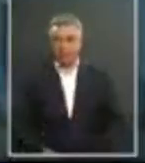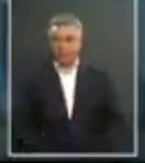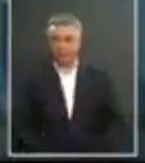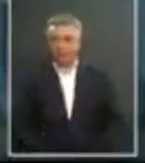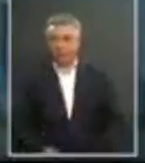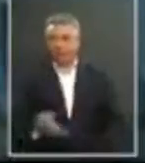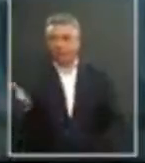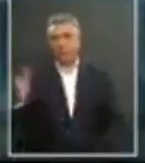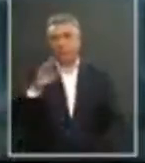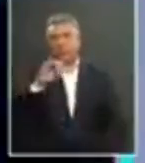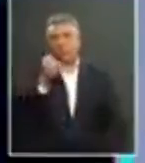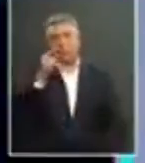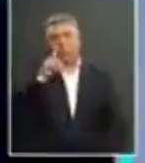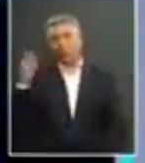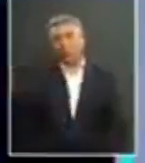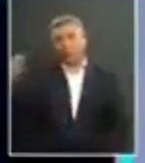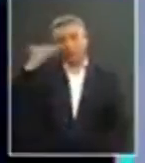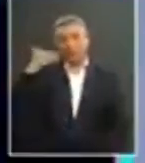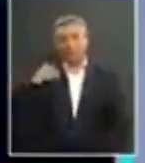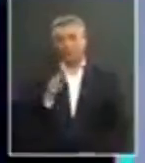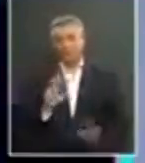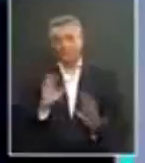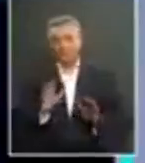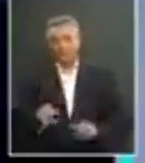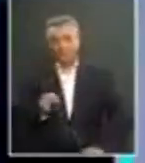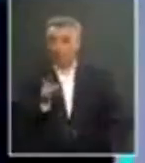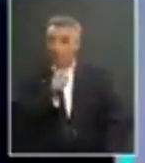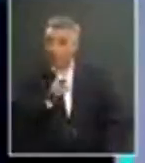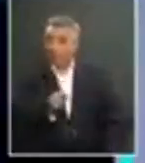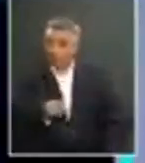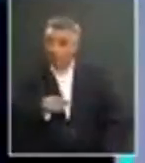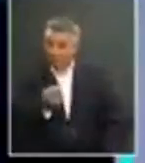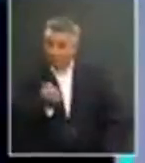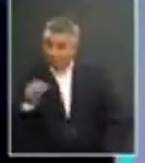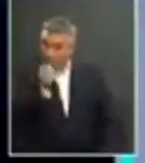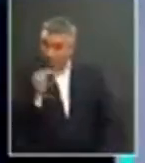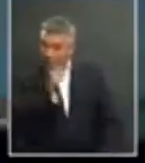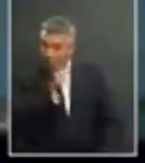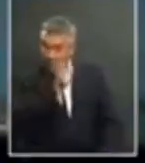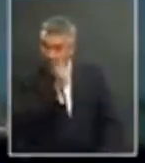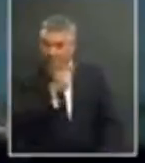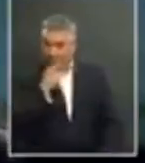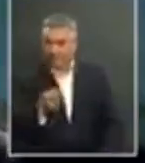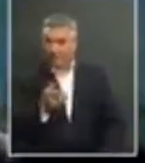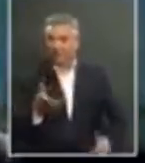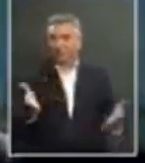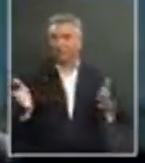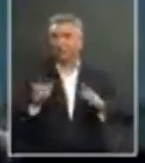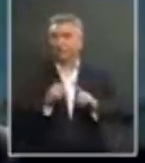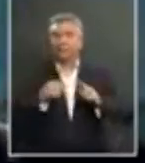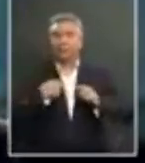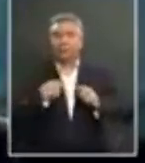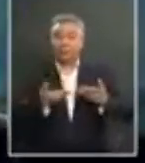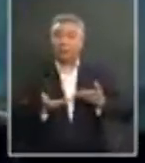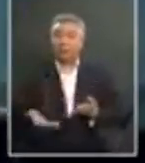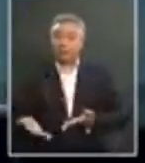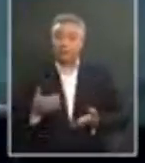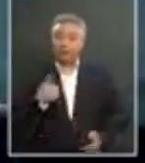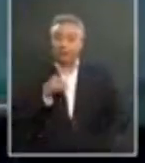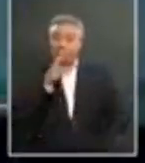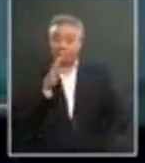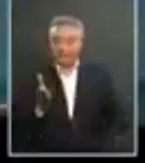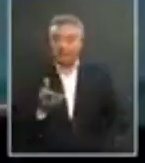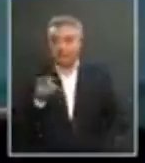retar la Julia, así que no va a seguir. No, te has portado más o menos, Ilia. Sí, me he portado mal. Lo lamento. Es que estoy de visita. Estoy nervioso. Por